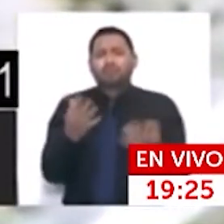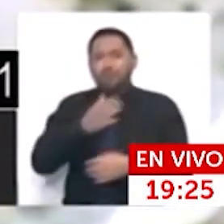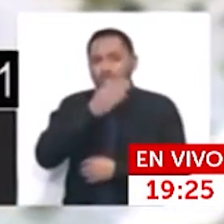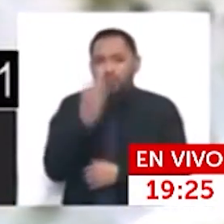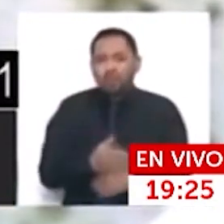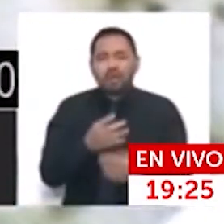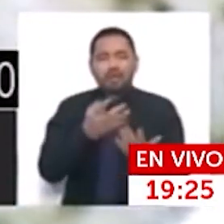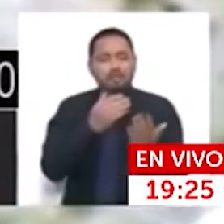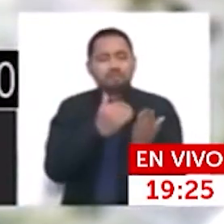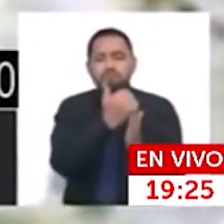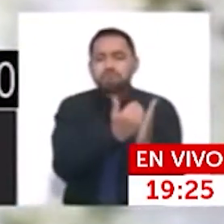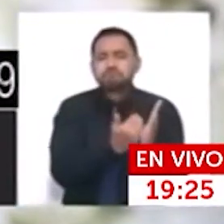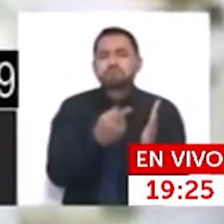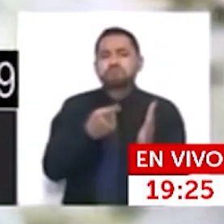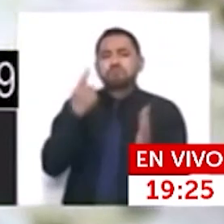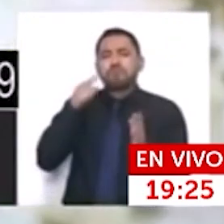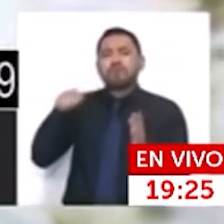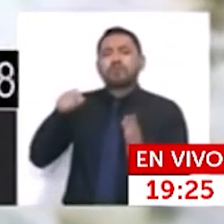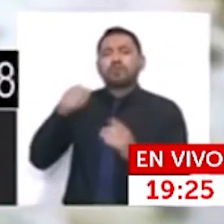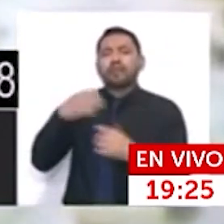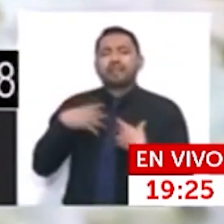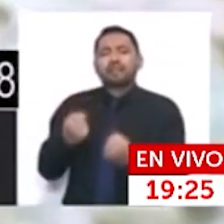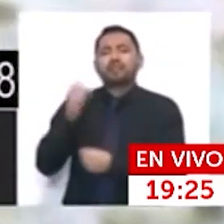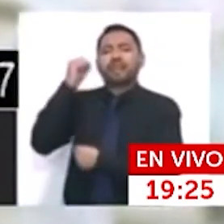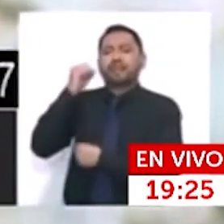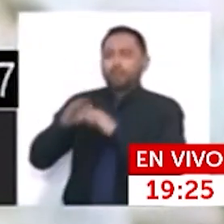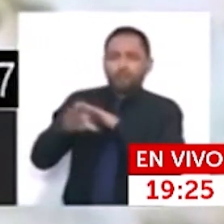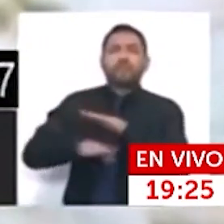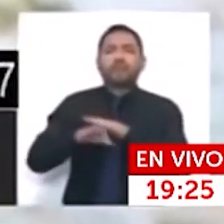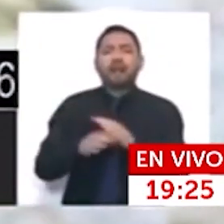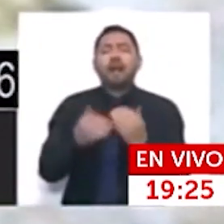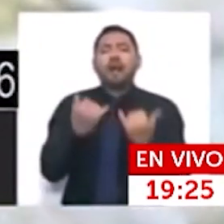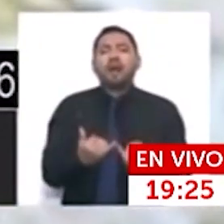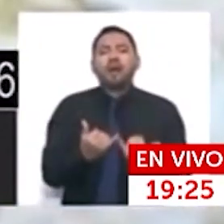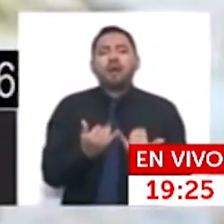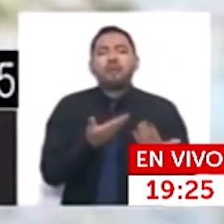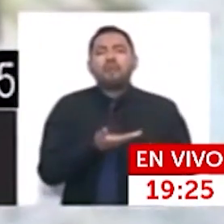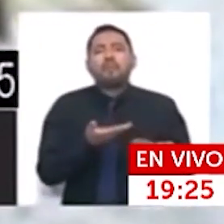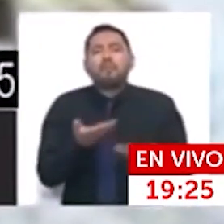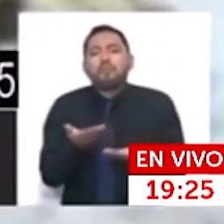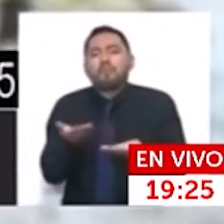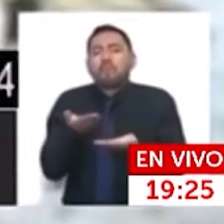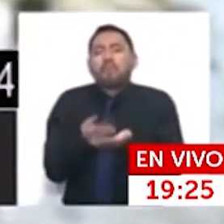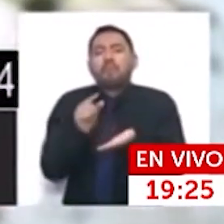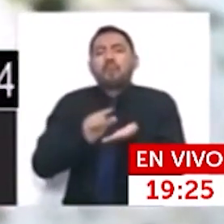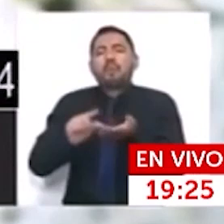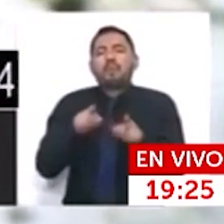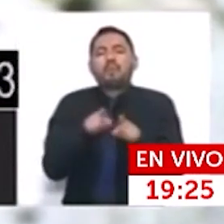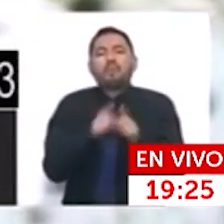constitucional y ahora traen un ramillete de propuestas como papá noel tenemos que entender